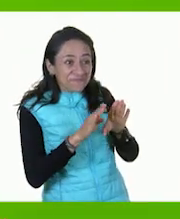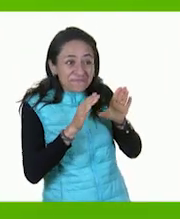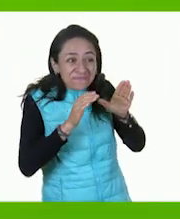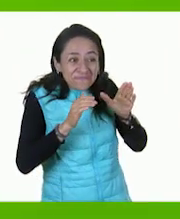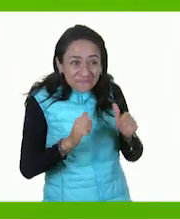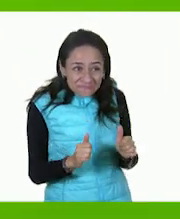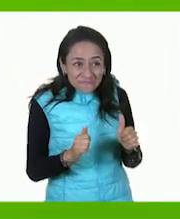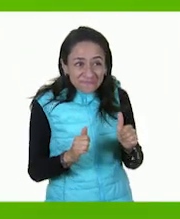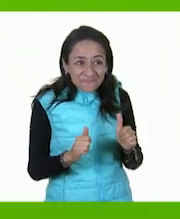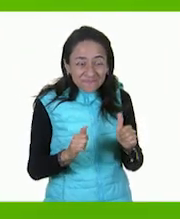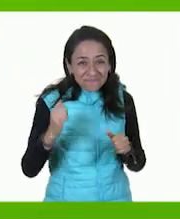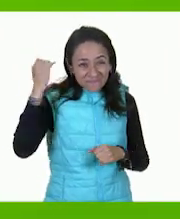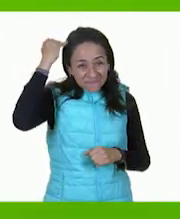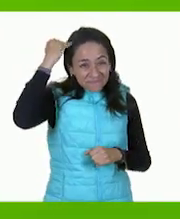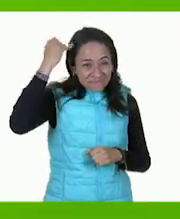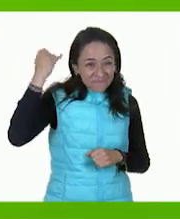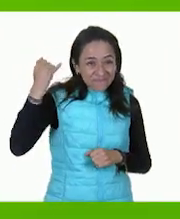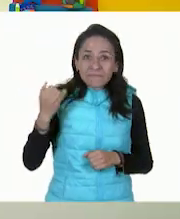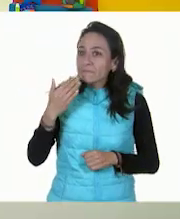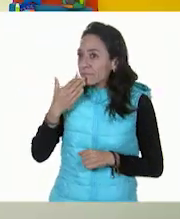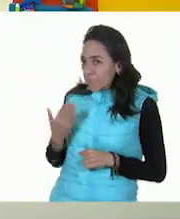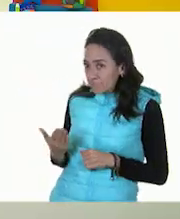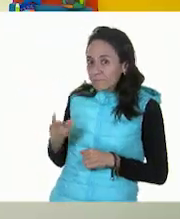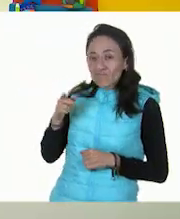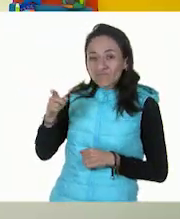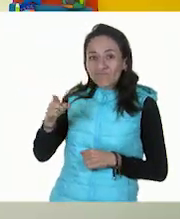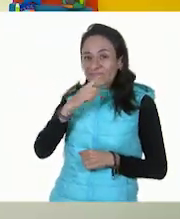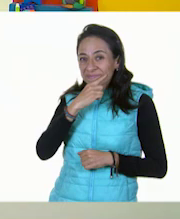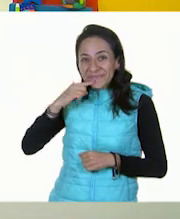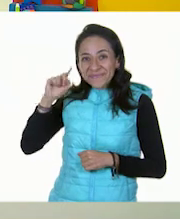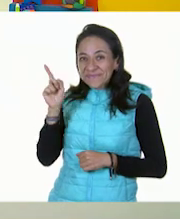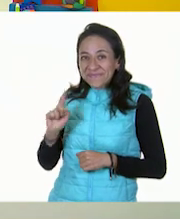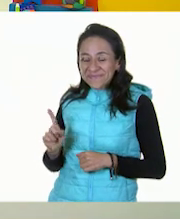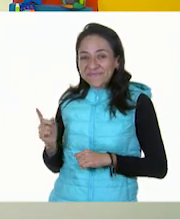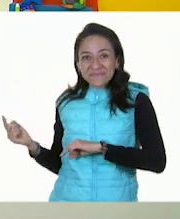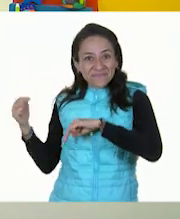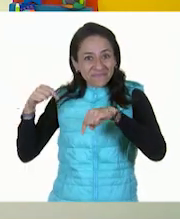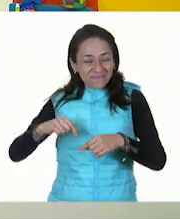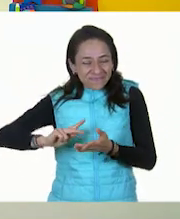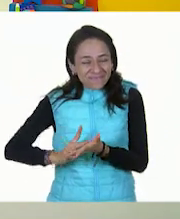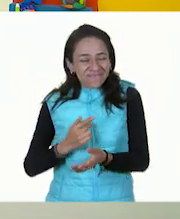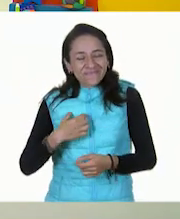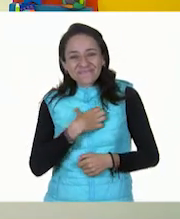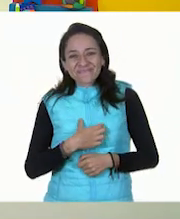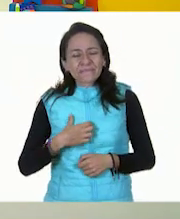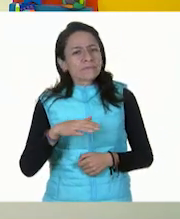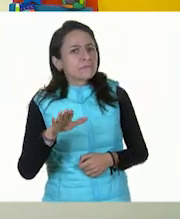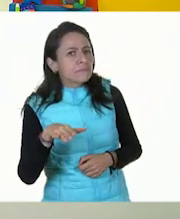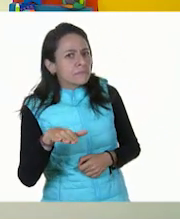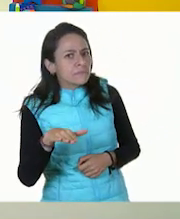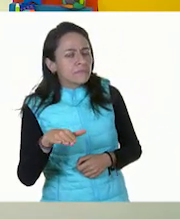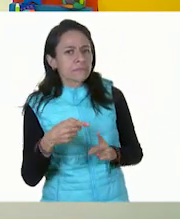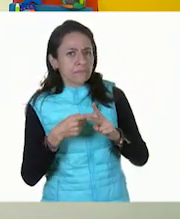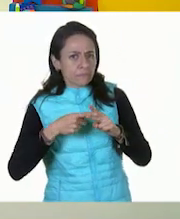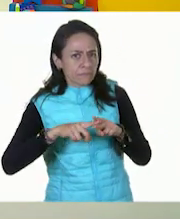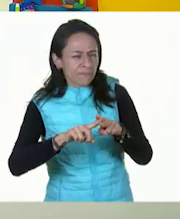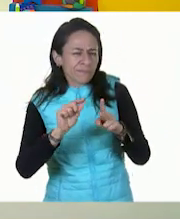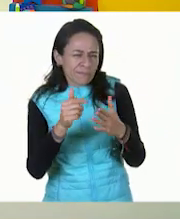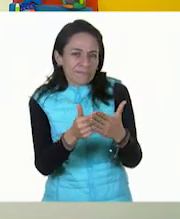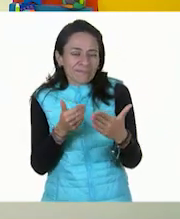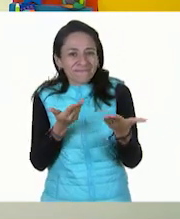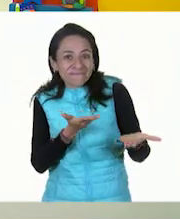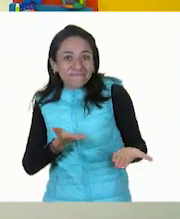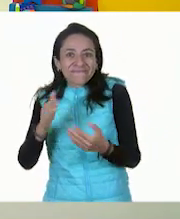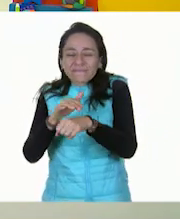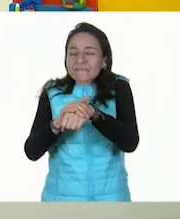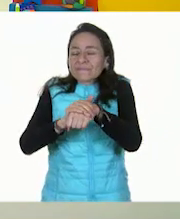muy emocionada por estar en otro programa con ustedes. Oye, antes de comenzar, vamos con nuestro amigo ajolisto, que es el